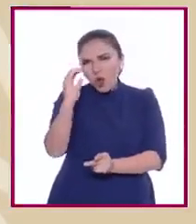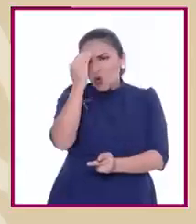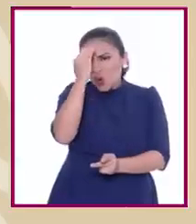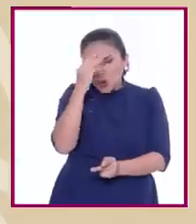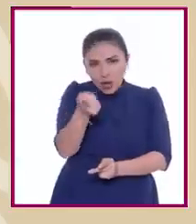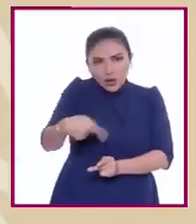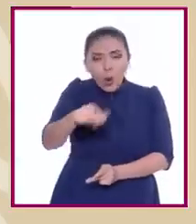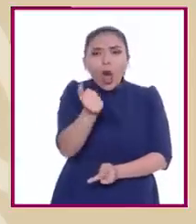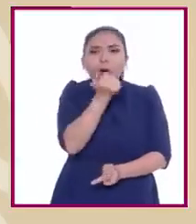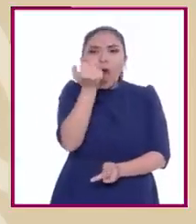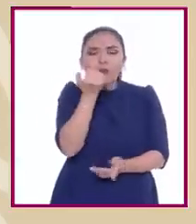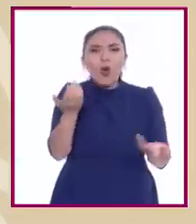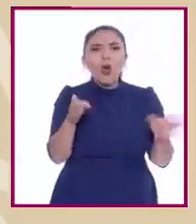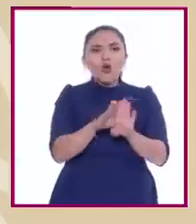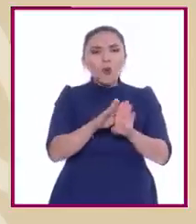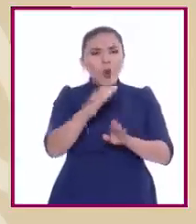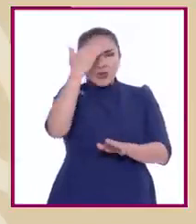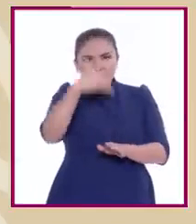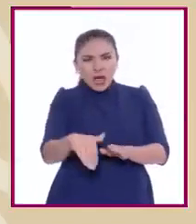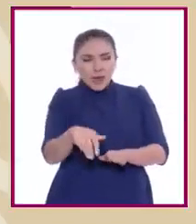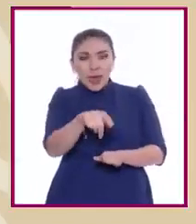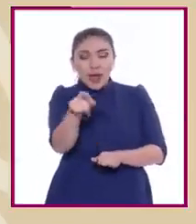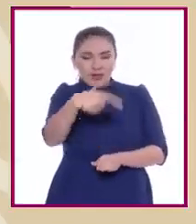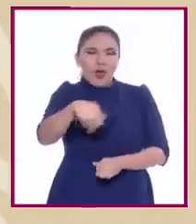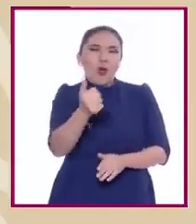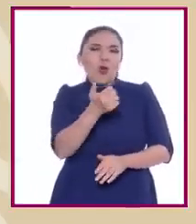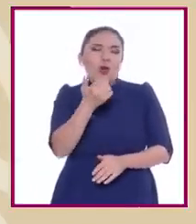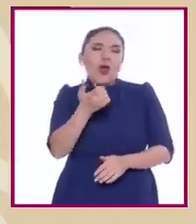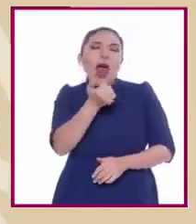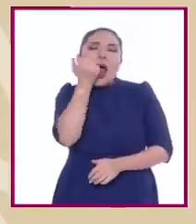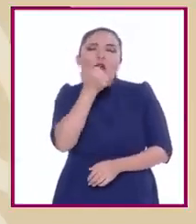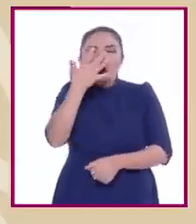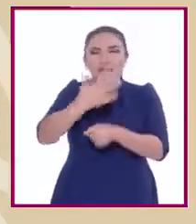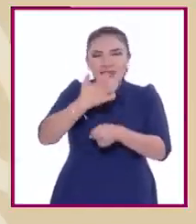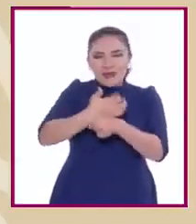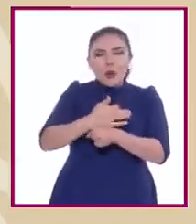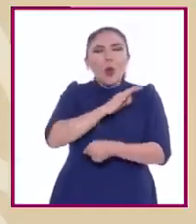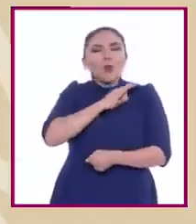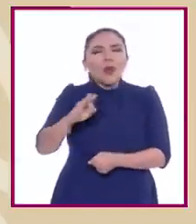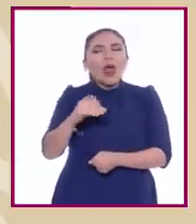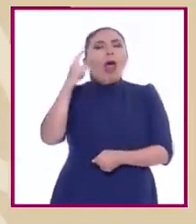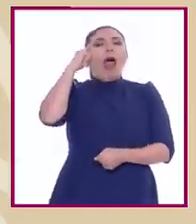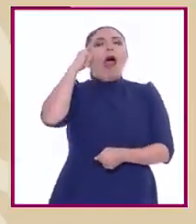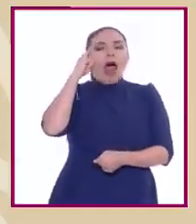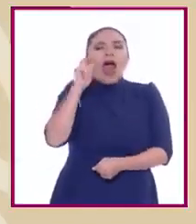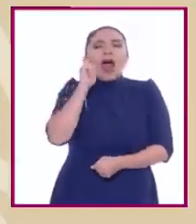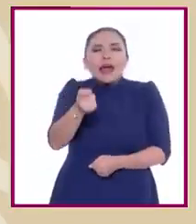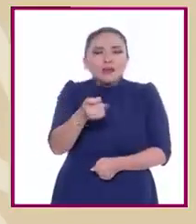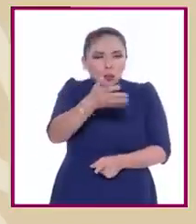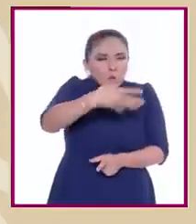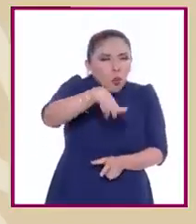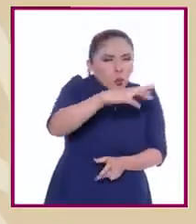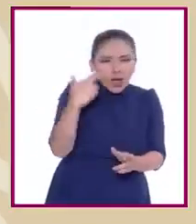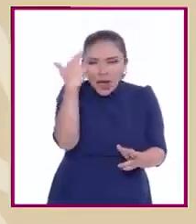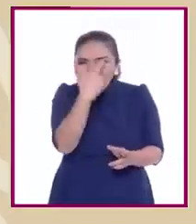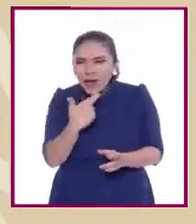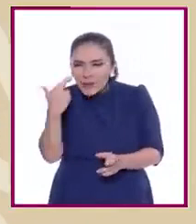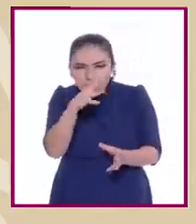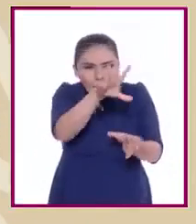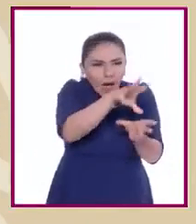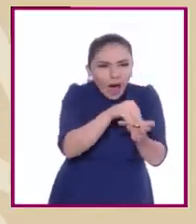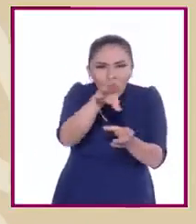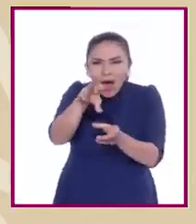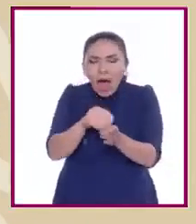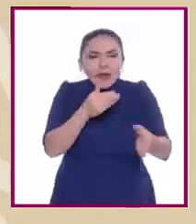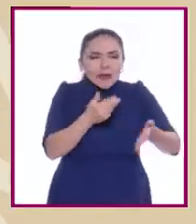Les da cuenta a los estudiantes desde esa fase de desarrollo, que son chicos de 5º grado, recuperar lo que es coleccionar,